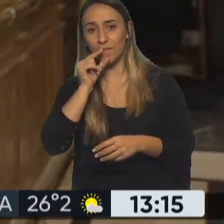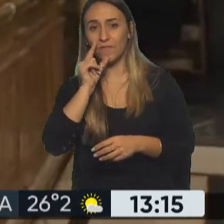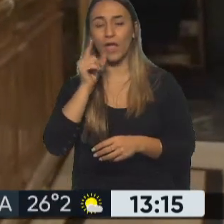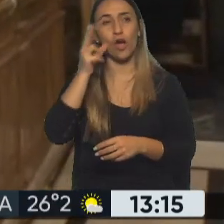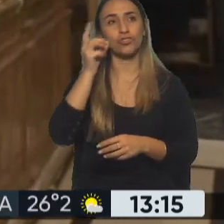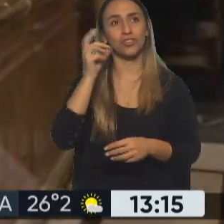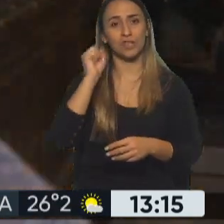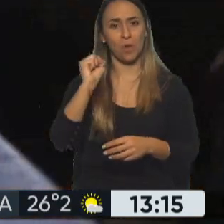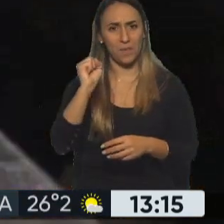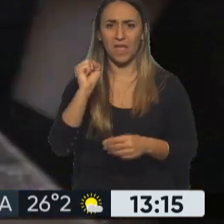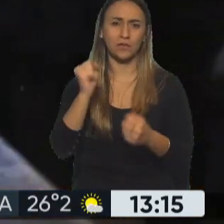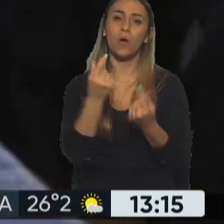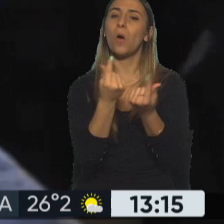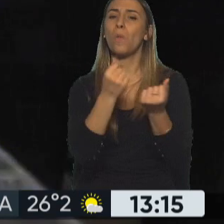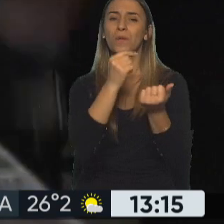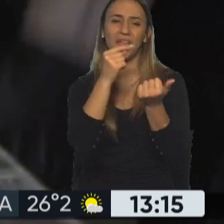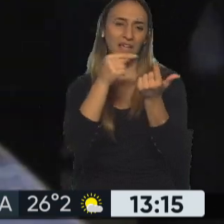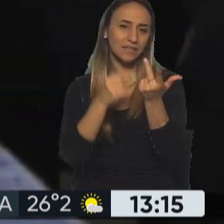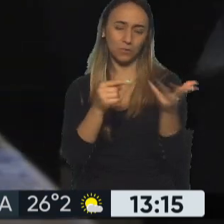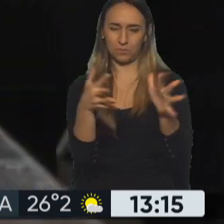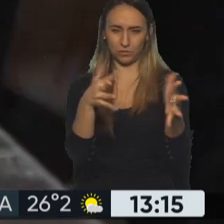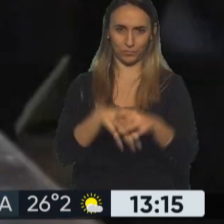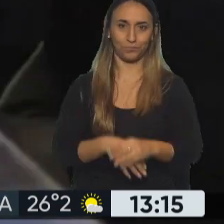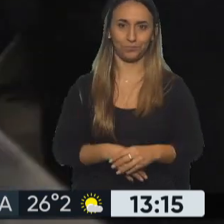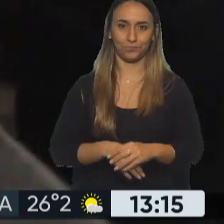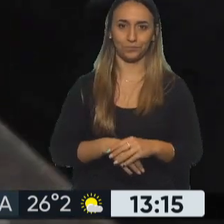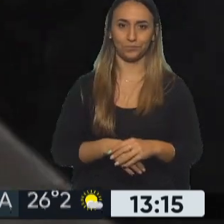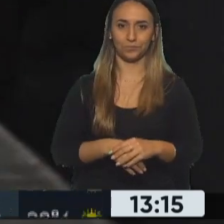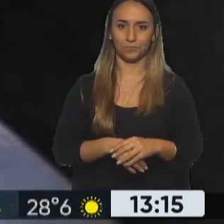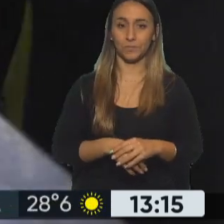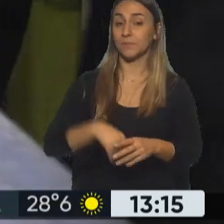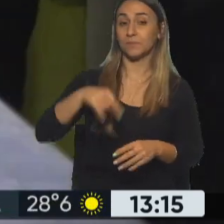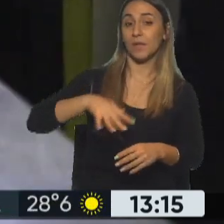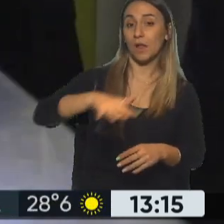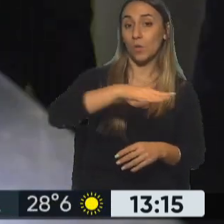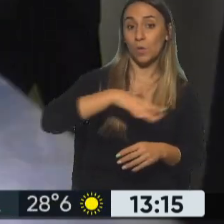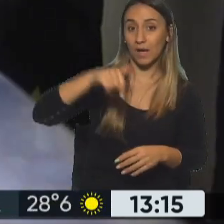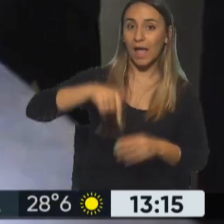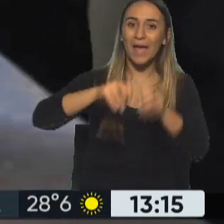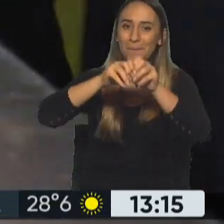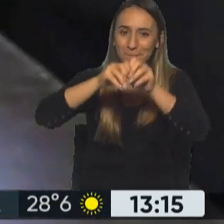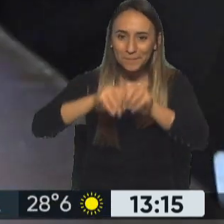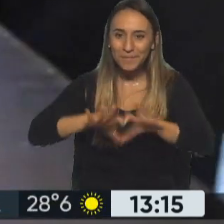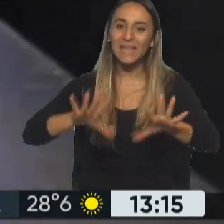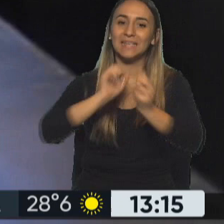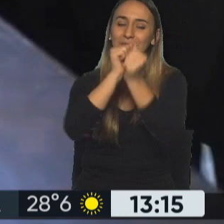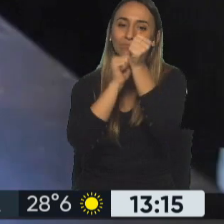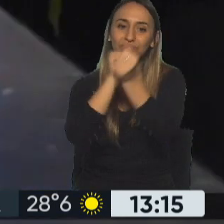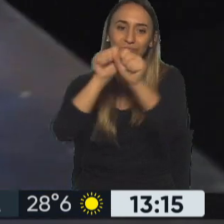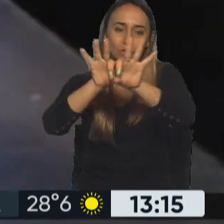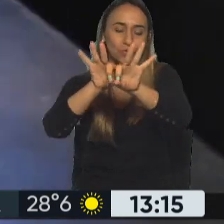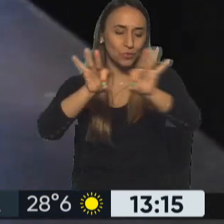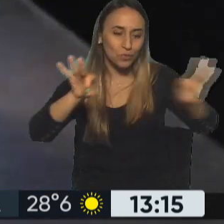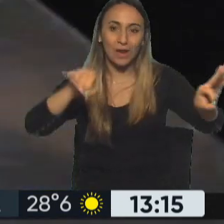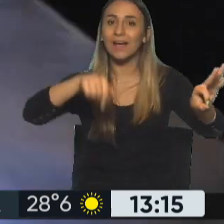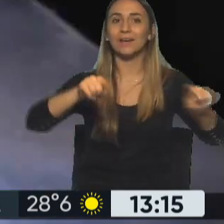en 800 son los precios que más o menos estamos manejando y estamos en el lugar donde comienza toda la magia de la giralda en la